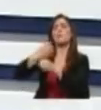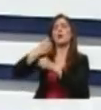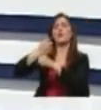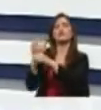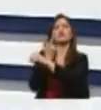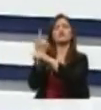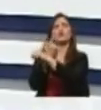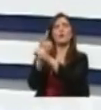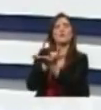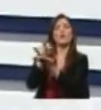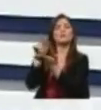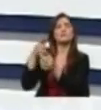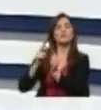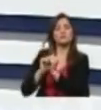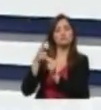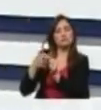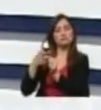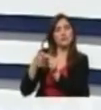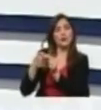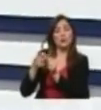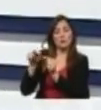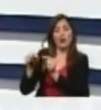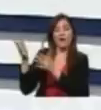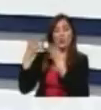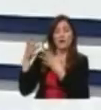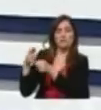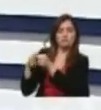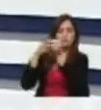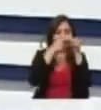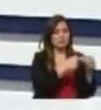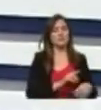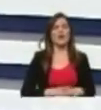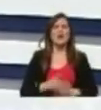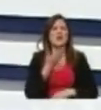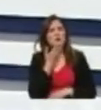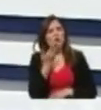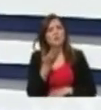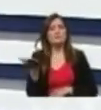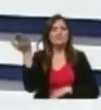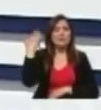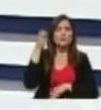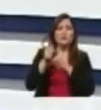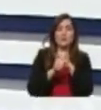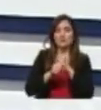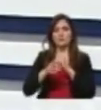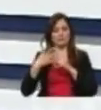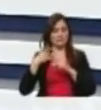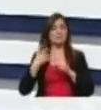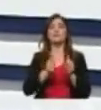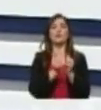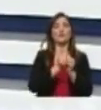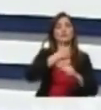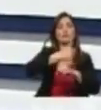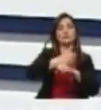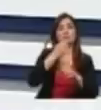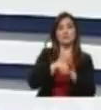a Quito. Hace un año se solicitó que opere desde el puerto principal tras argumentarse que se mejoraría así la coordinación en la ciudad